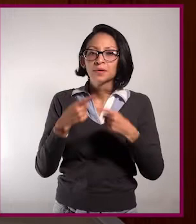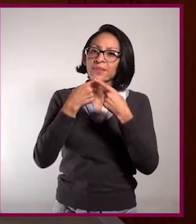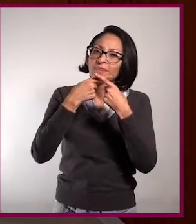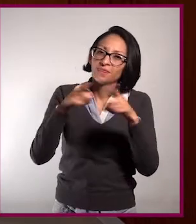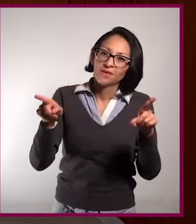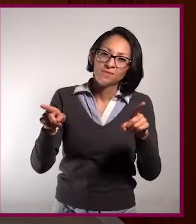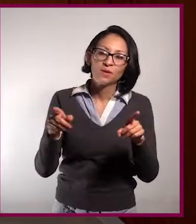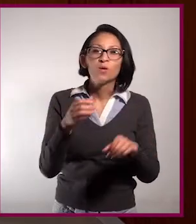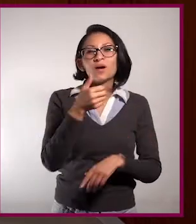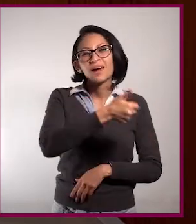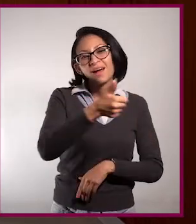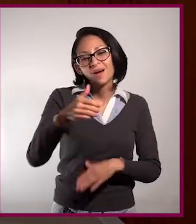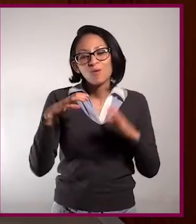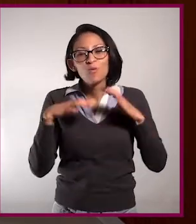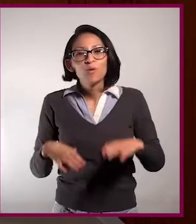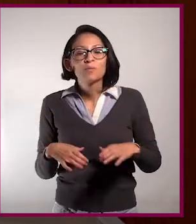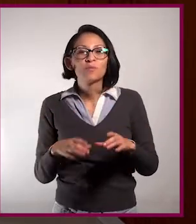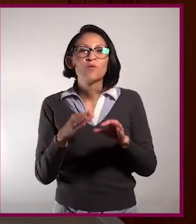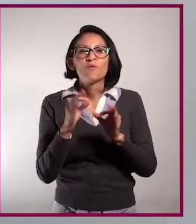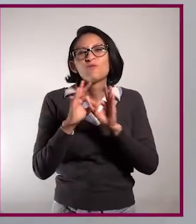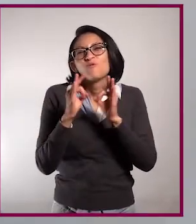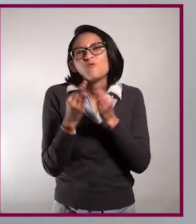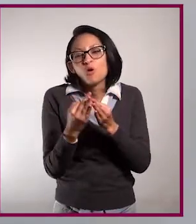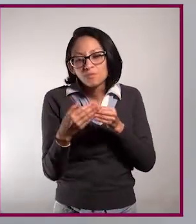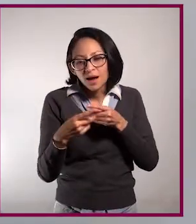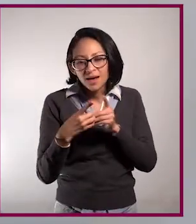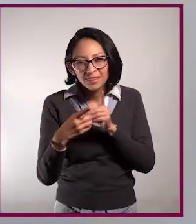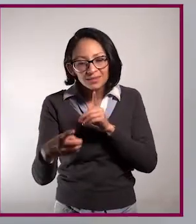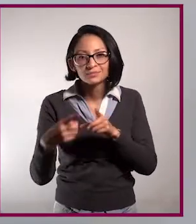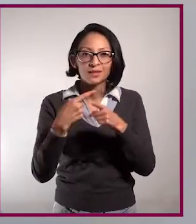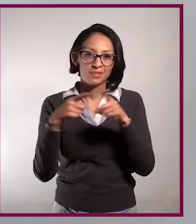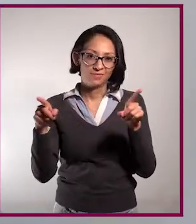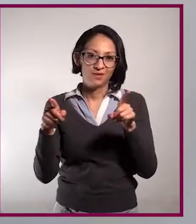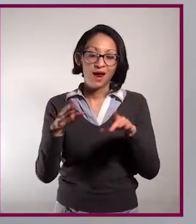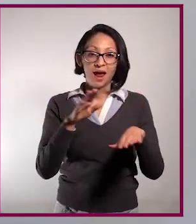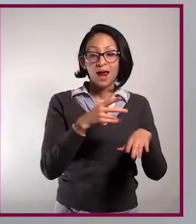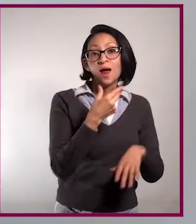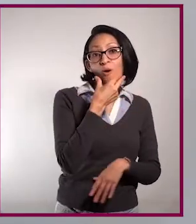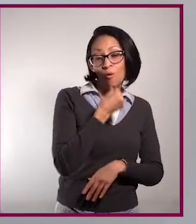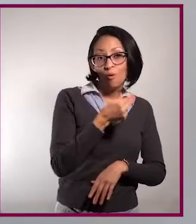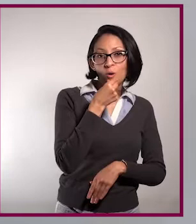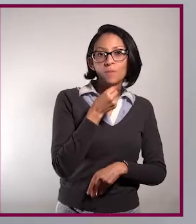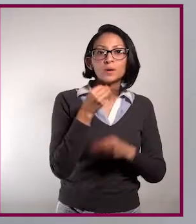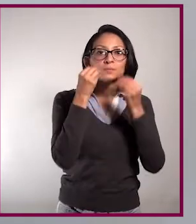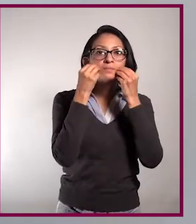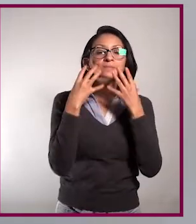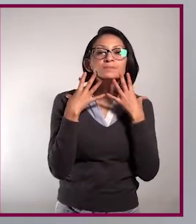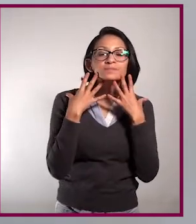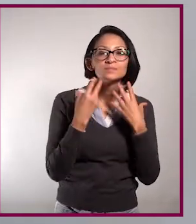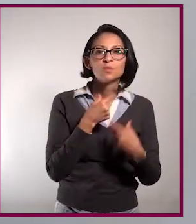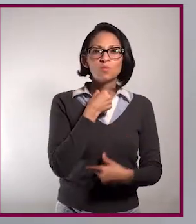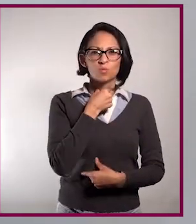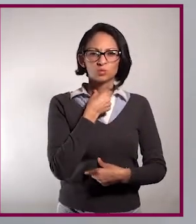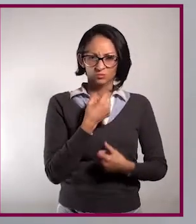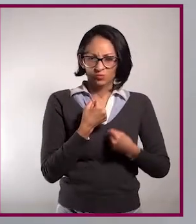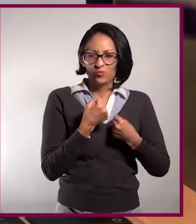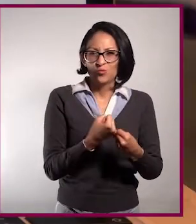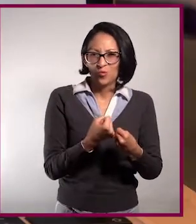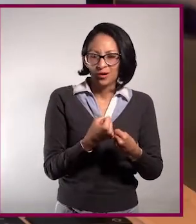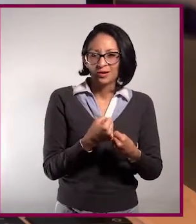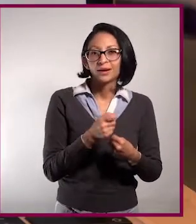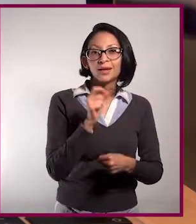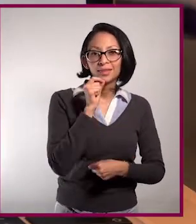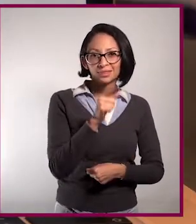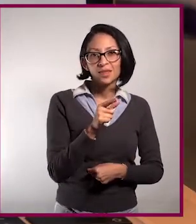cada cuerpo lleva su propio ritmo de desarrollo. A los niños les crece vello facial y corporal, su voz se hace más grave y adquieren